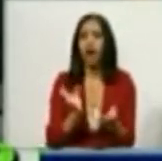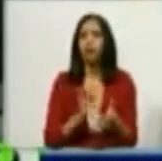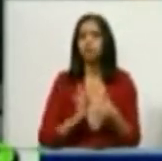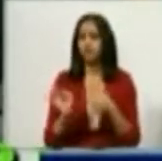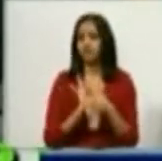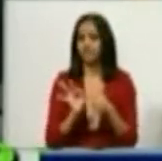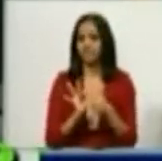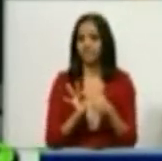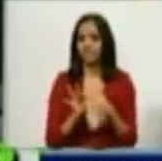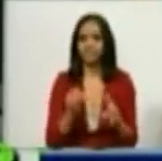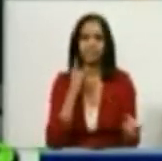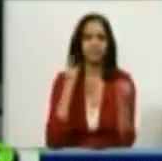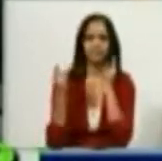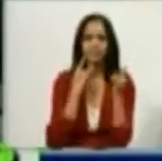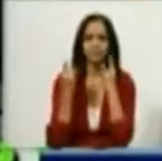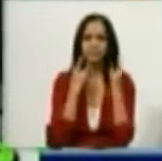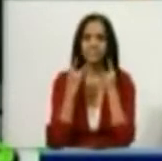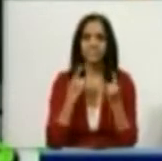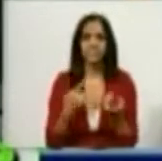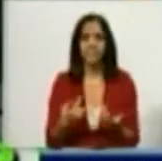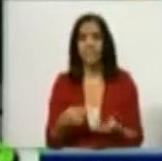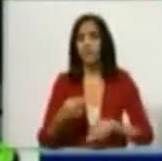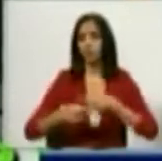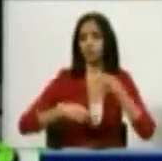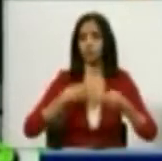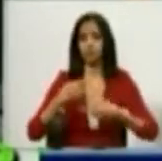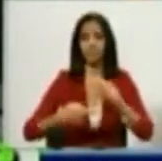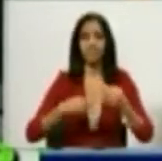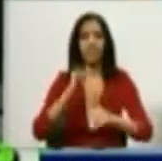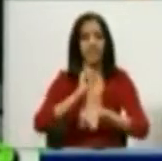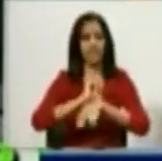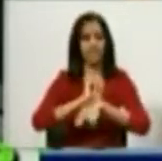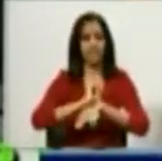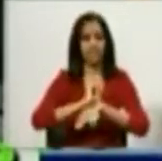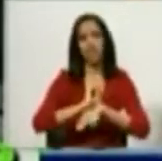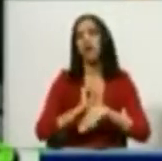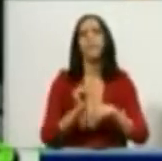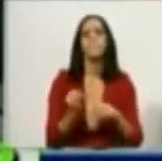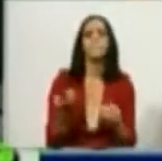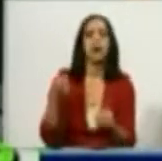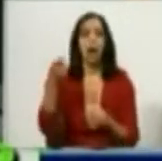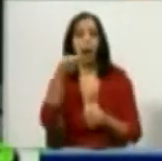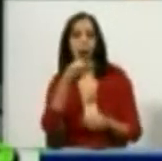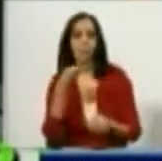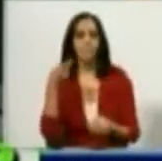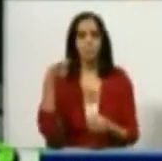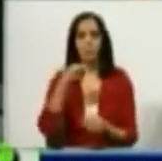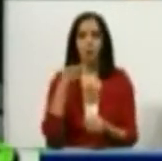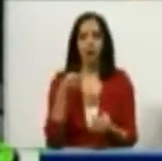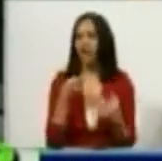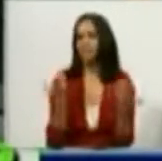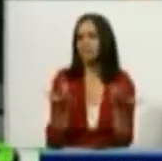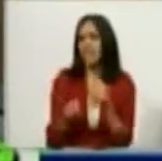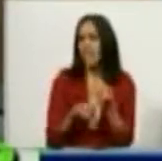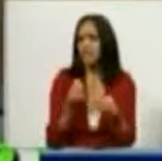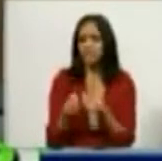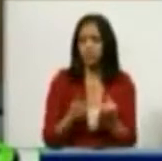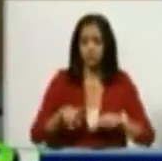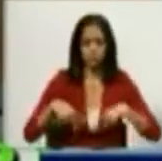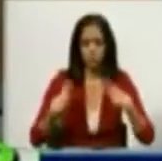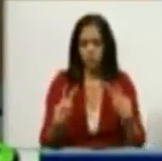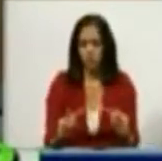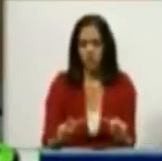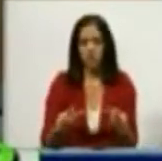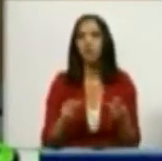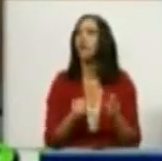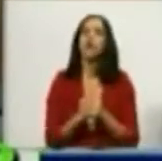de los factores izquierdosos de la iglesia para tratar de conformar de nuevo un